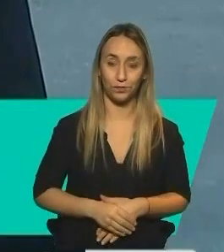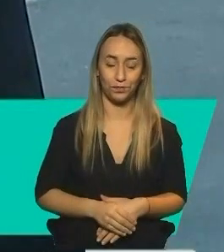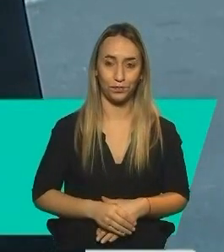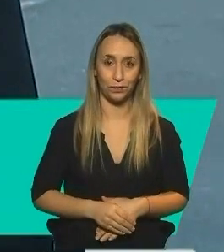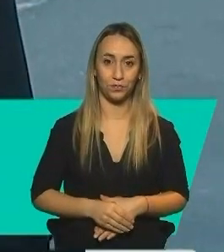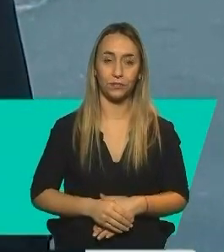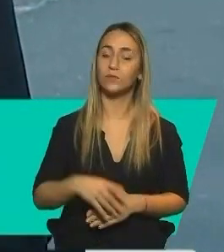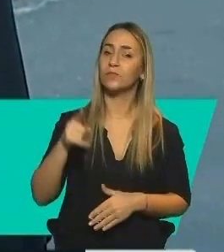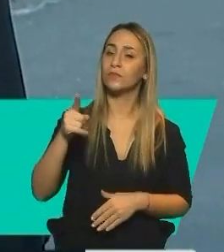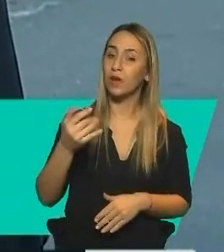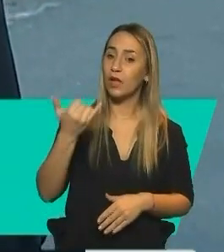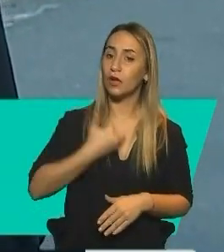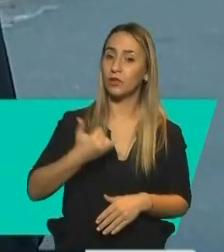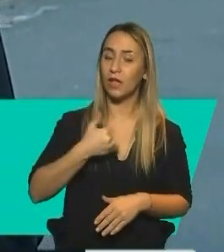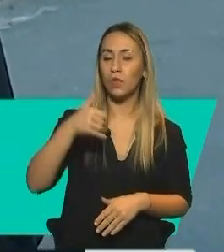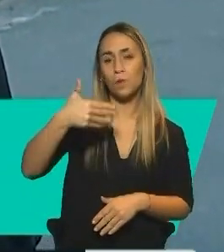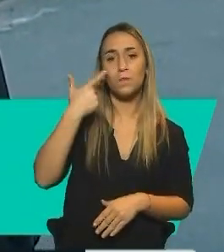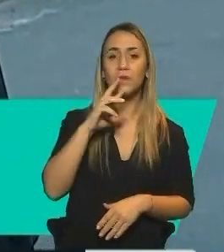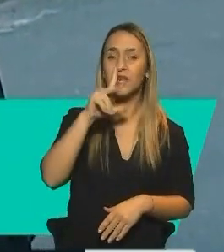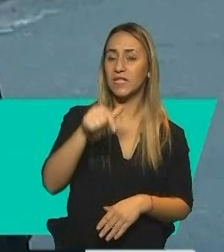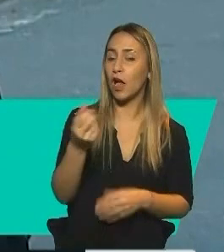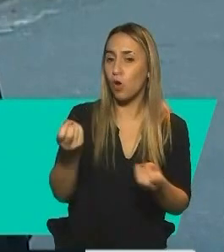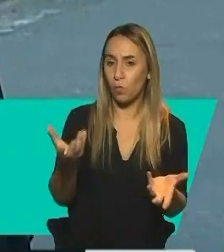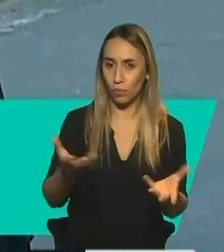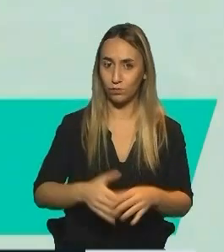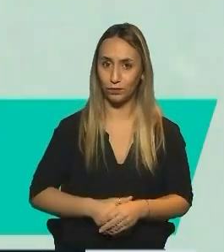Gastón, contanos cómo era Mirta.